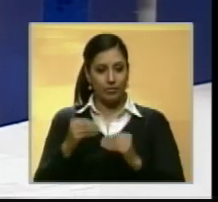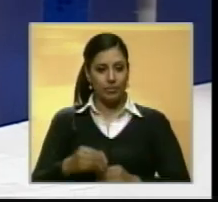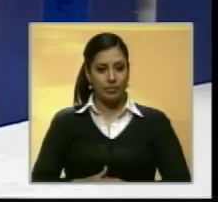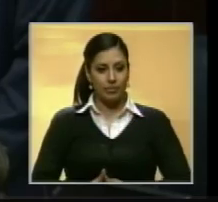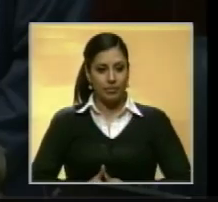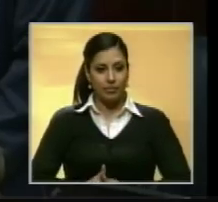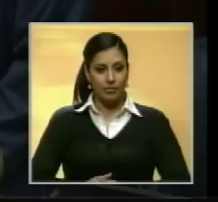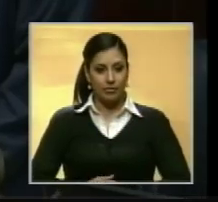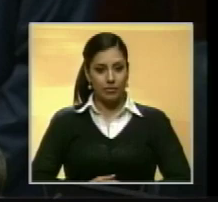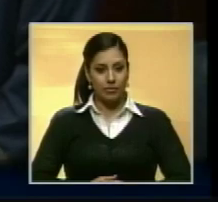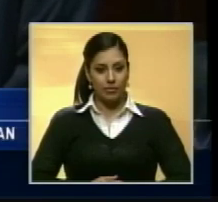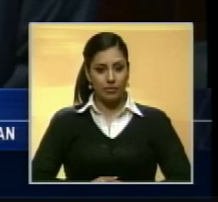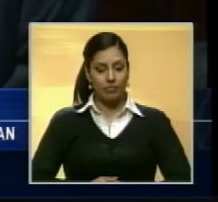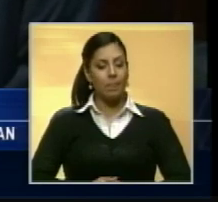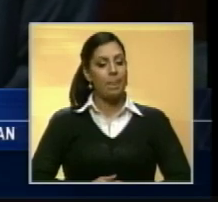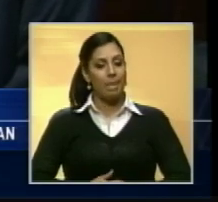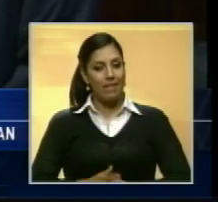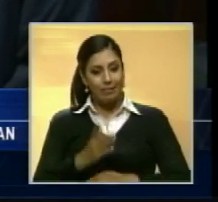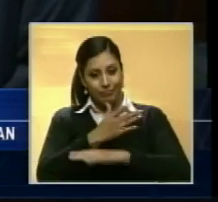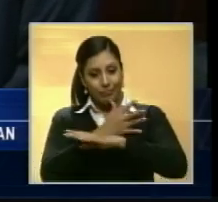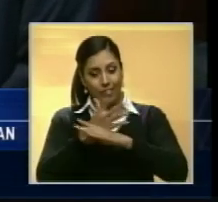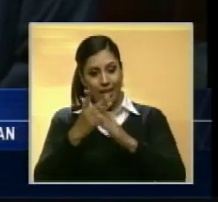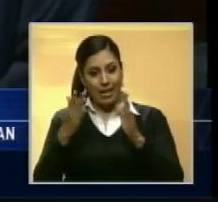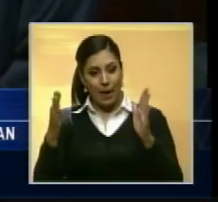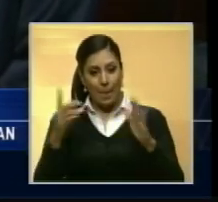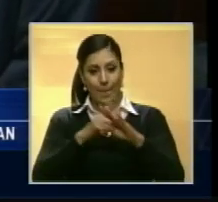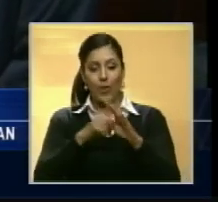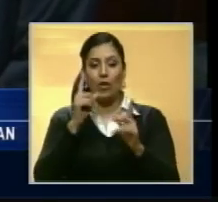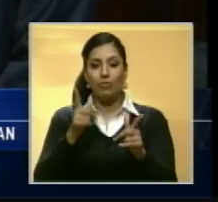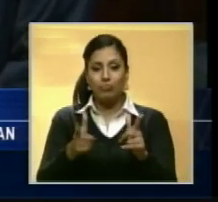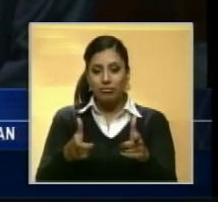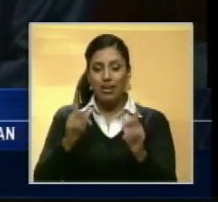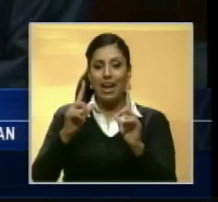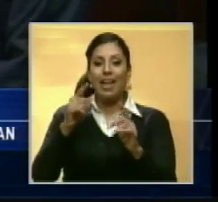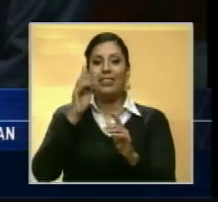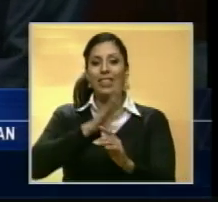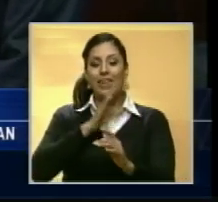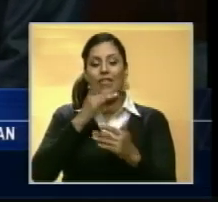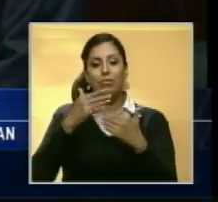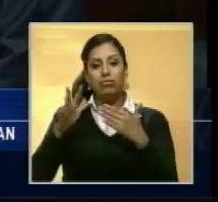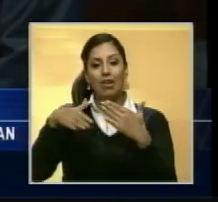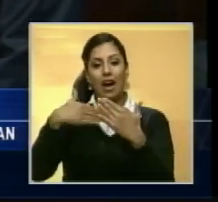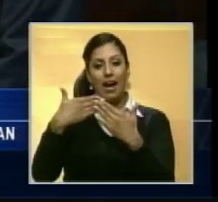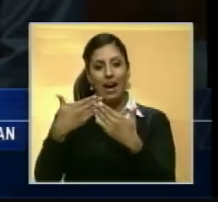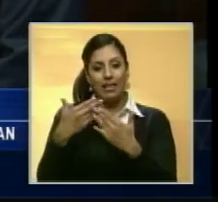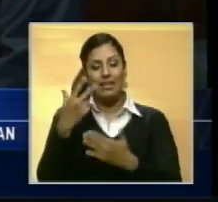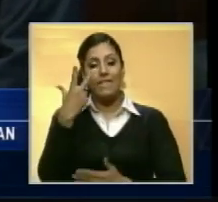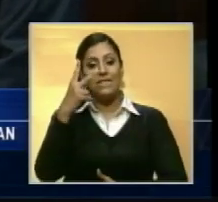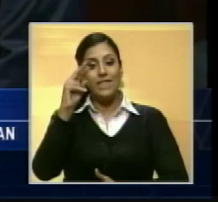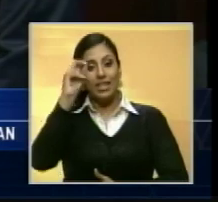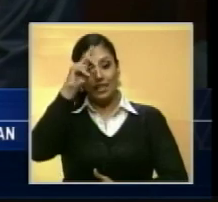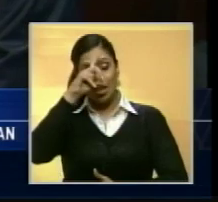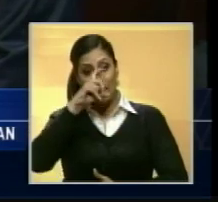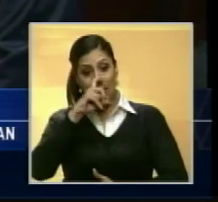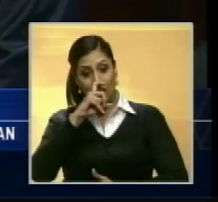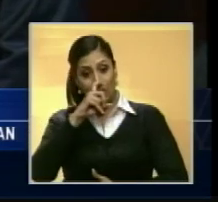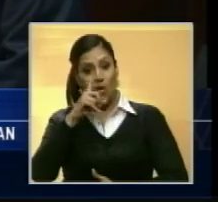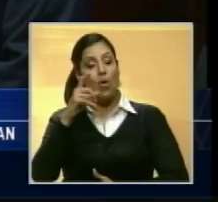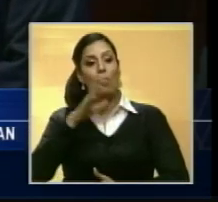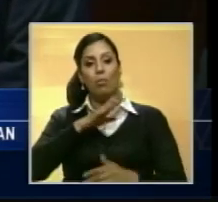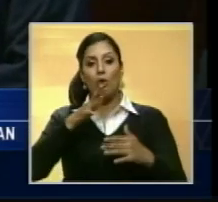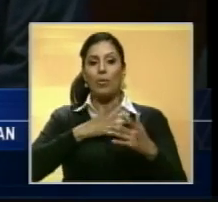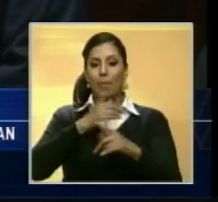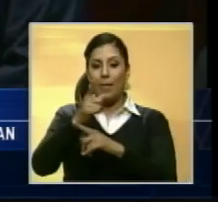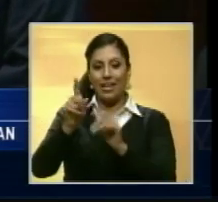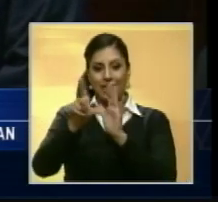más. Que el lapso de dichas habilitaciones y concesiones quedará prorrogado por 20 años por imperio